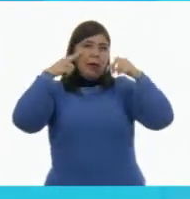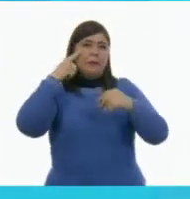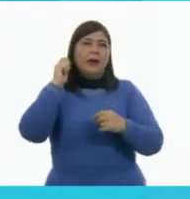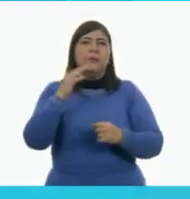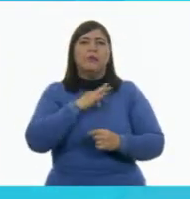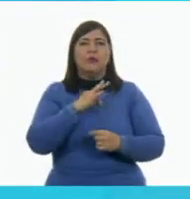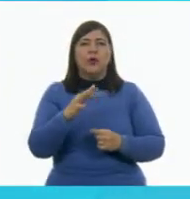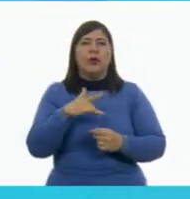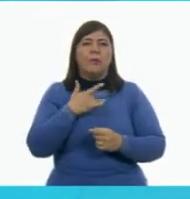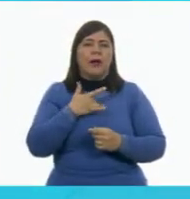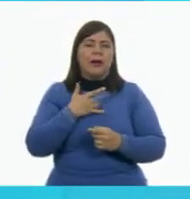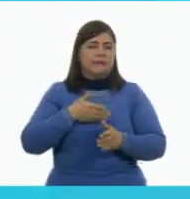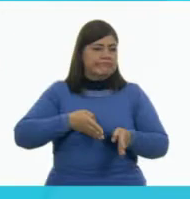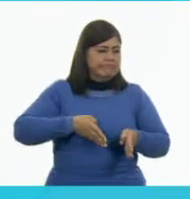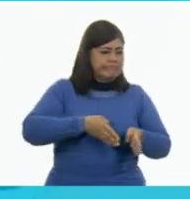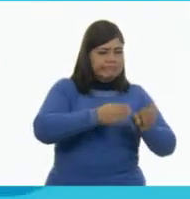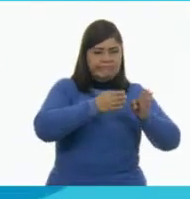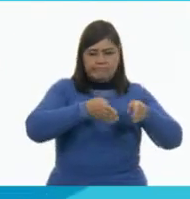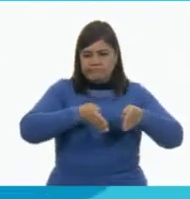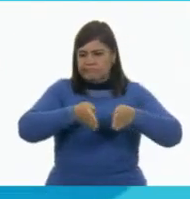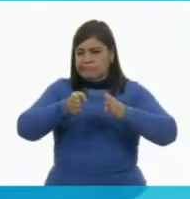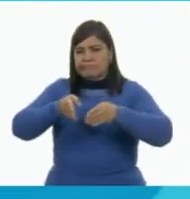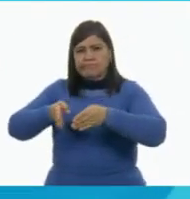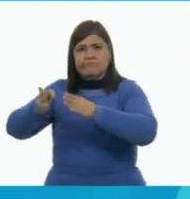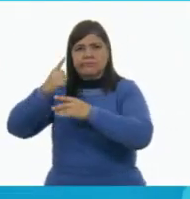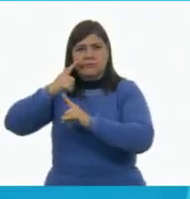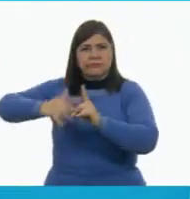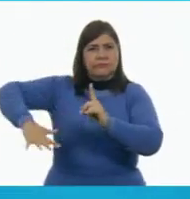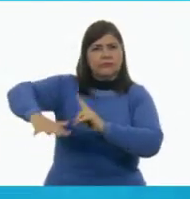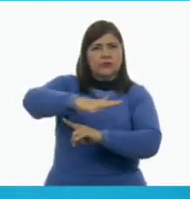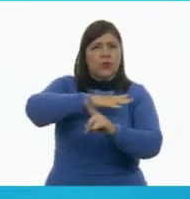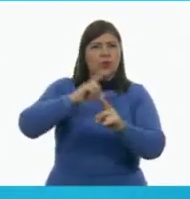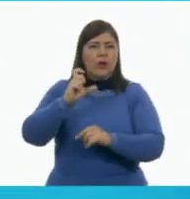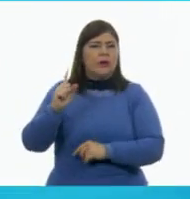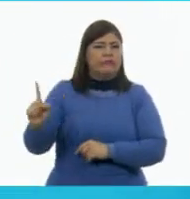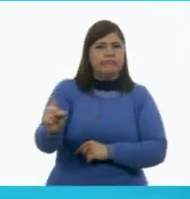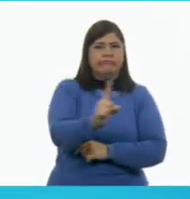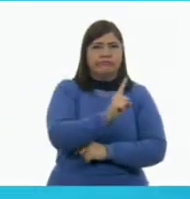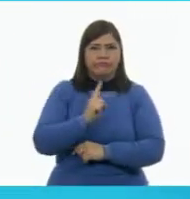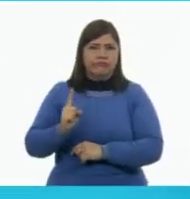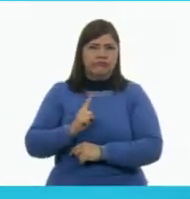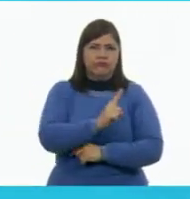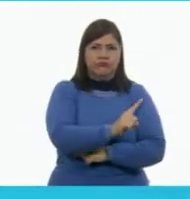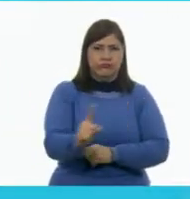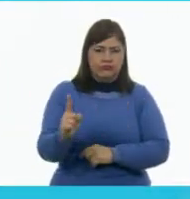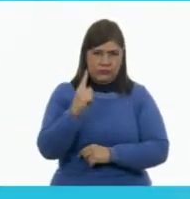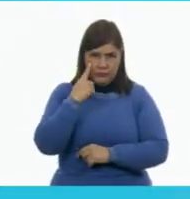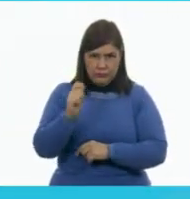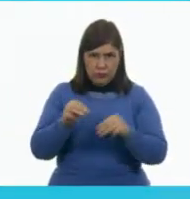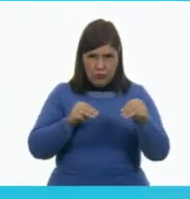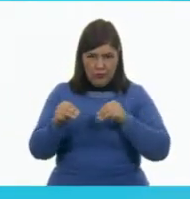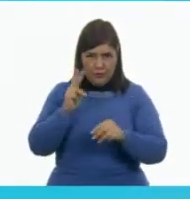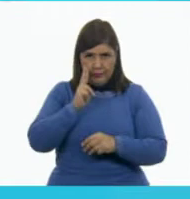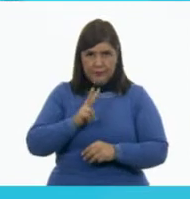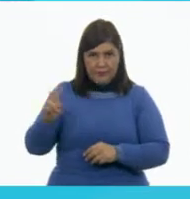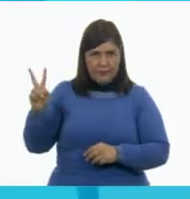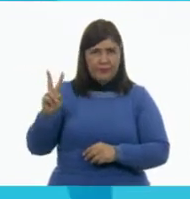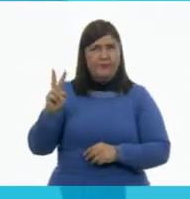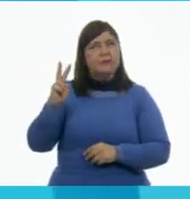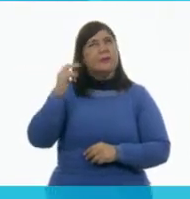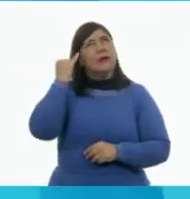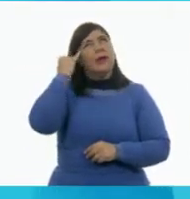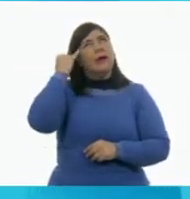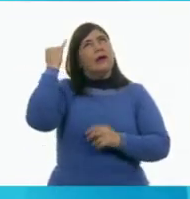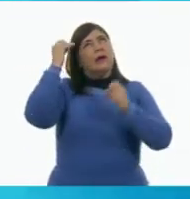diferentes trayectorias y caminos en el espacio cuando te desplazas. Imagina